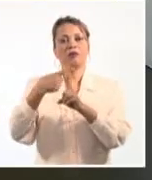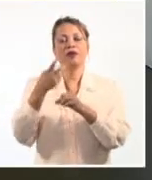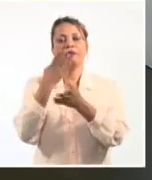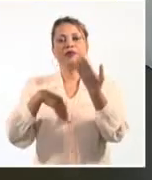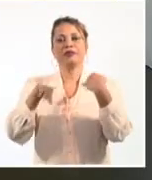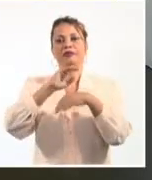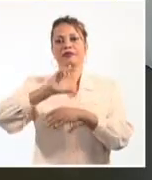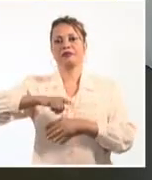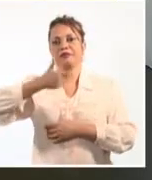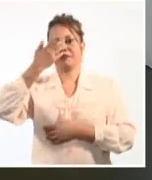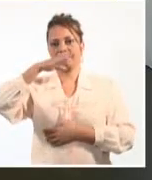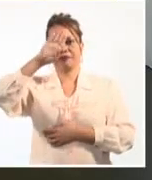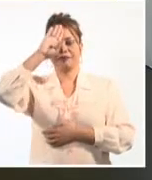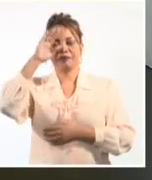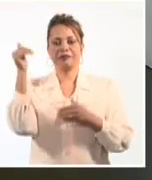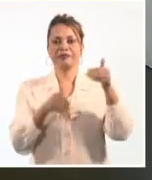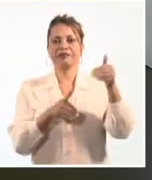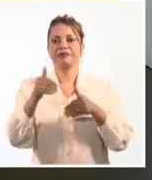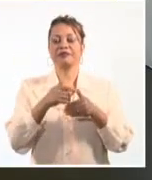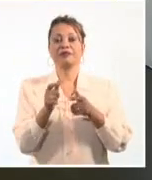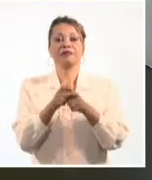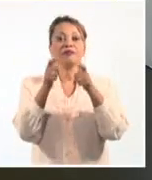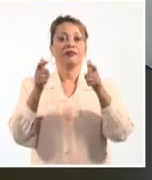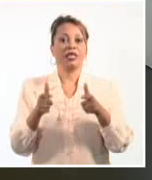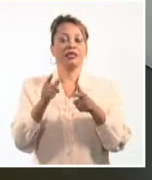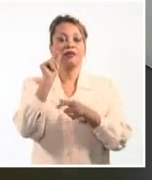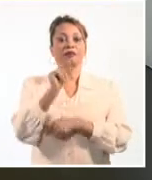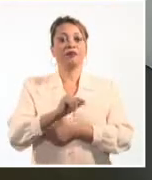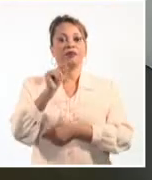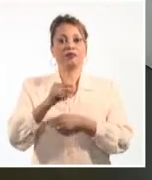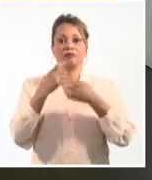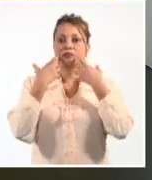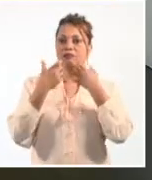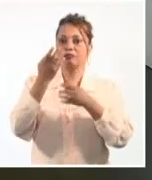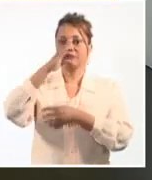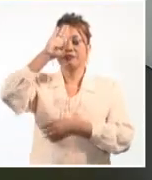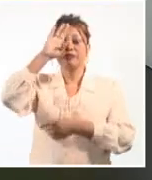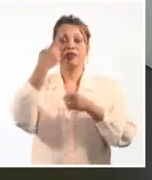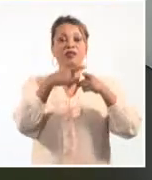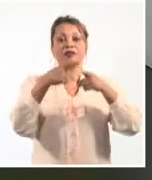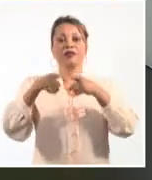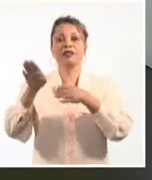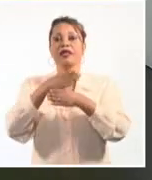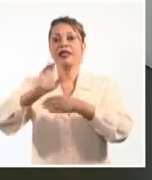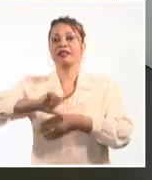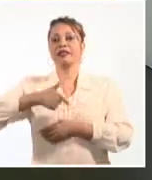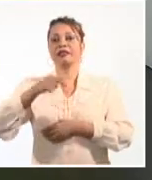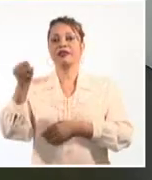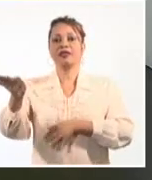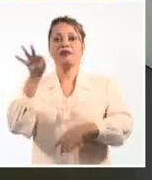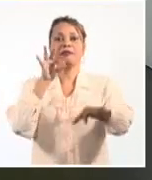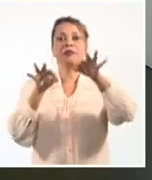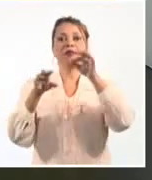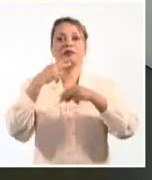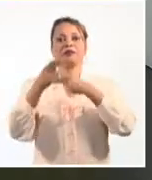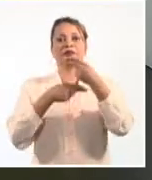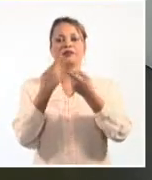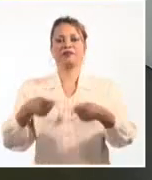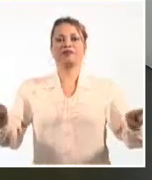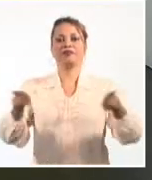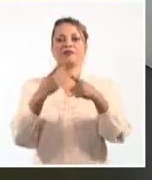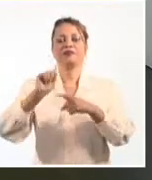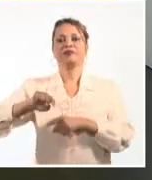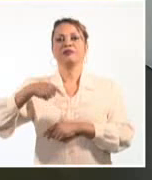Cuba. Con la presencia de grandes exponentes del género en el país y otros artistas invitados, se desarrollará el concierto el